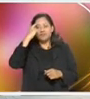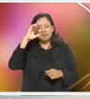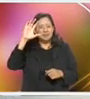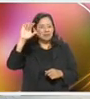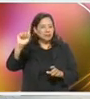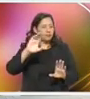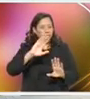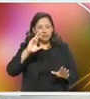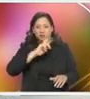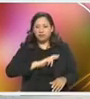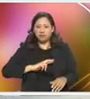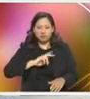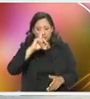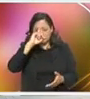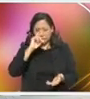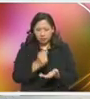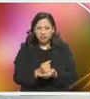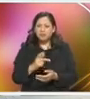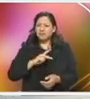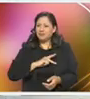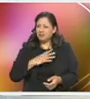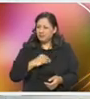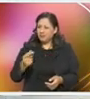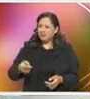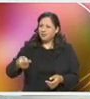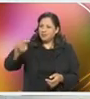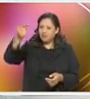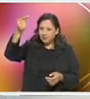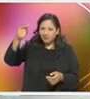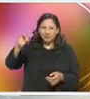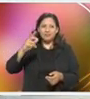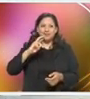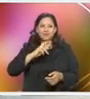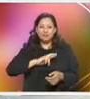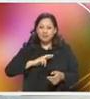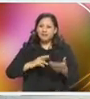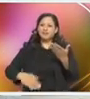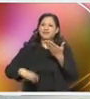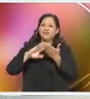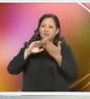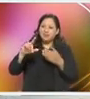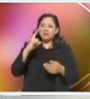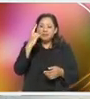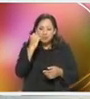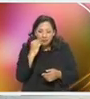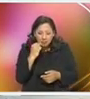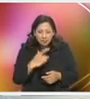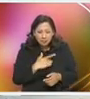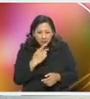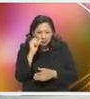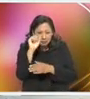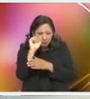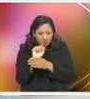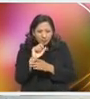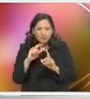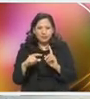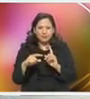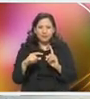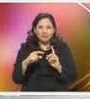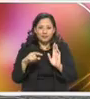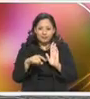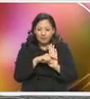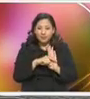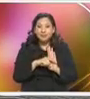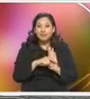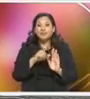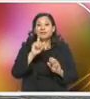hijos. Y luego nosotros nos preguntamos por qué nuestros hijos tienen algunos complejos o cosas así. Hay que recordar que los primeros que